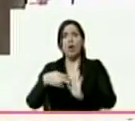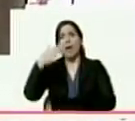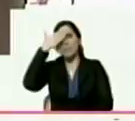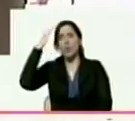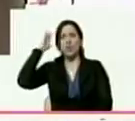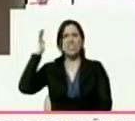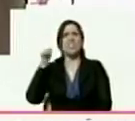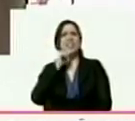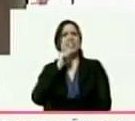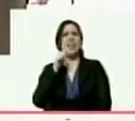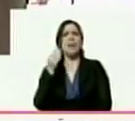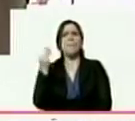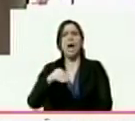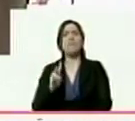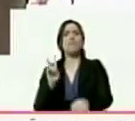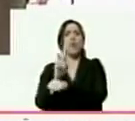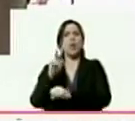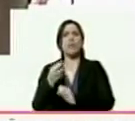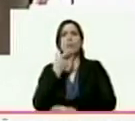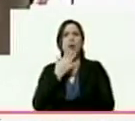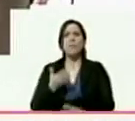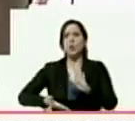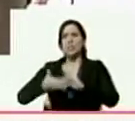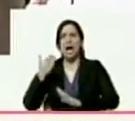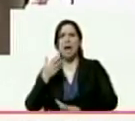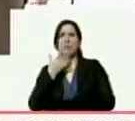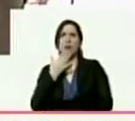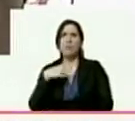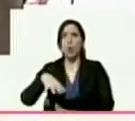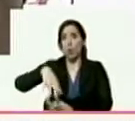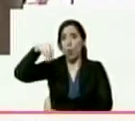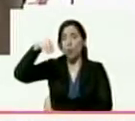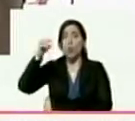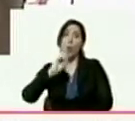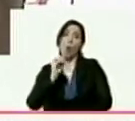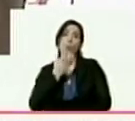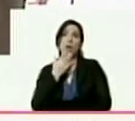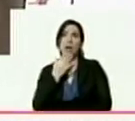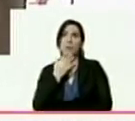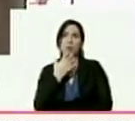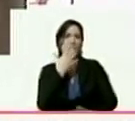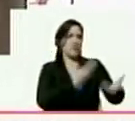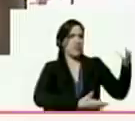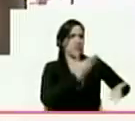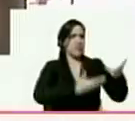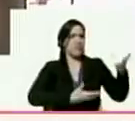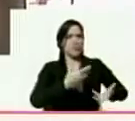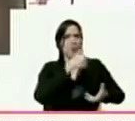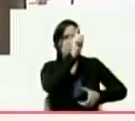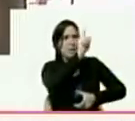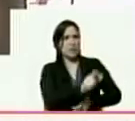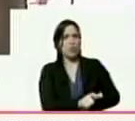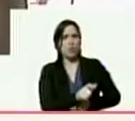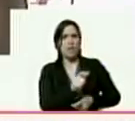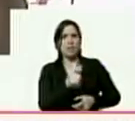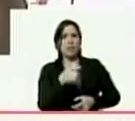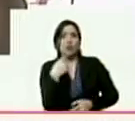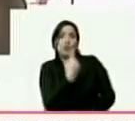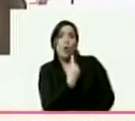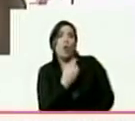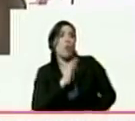más violentos? ¿Los que salen con un cono o los que le pegan candela a un ser humano solo porque parece